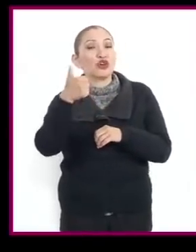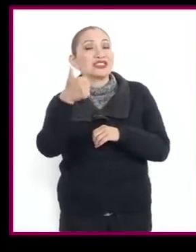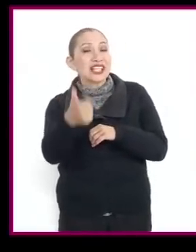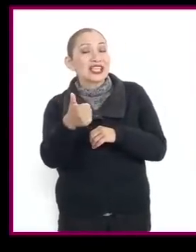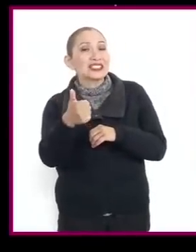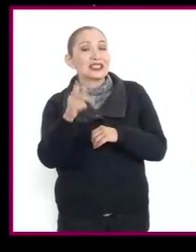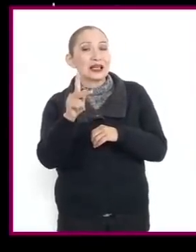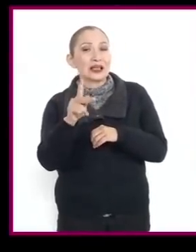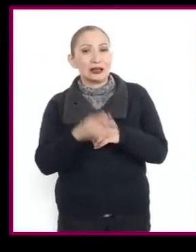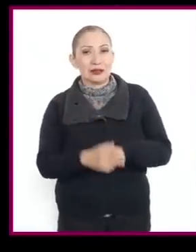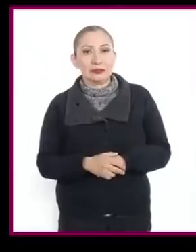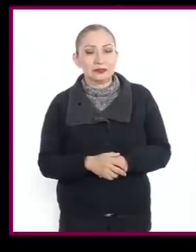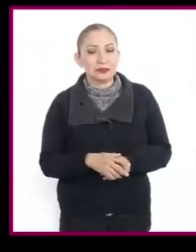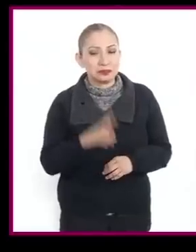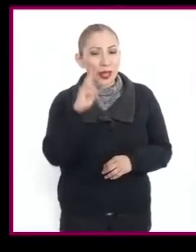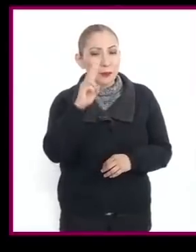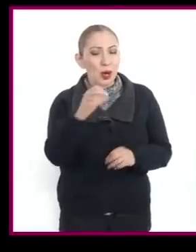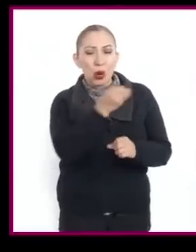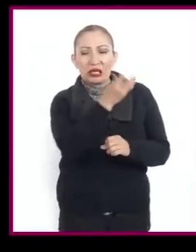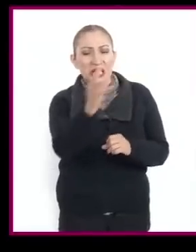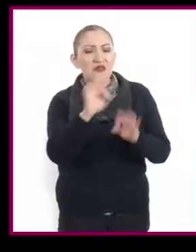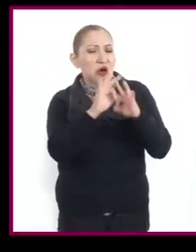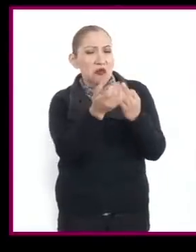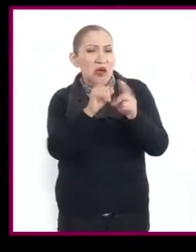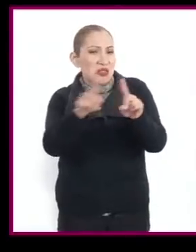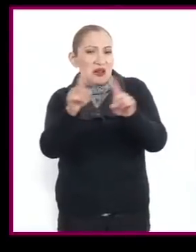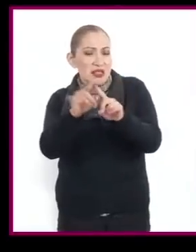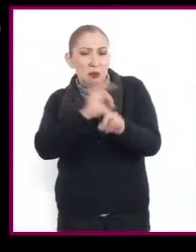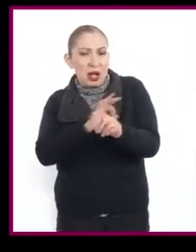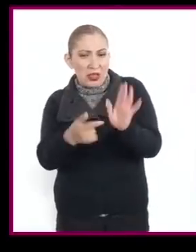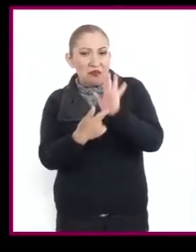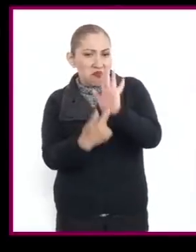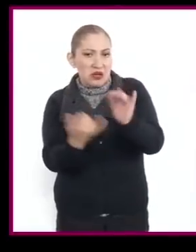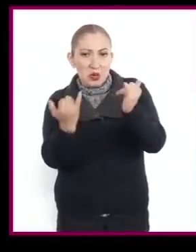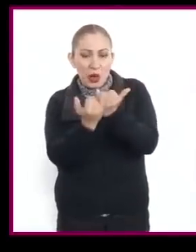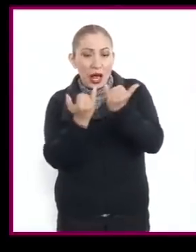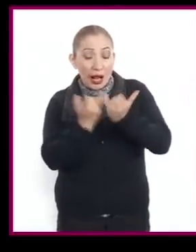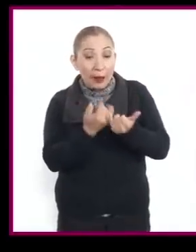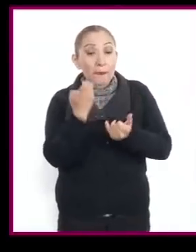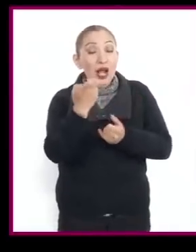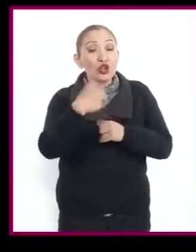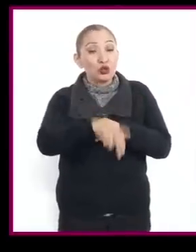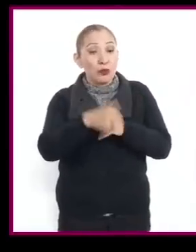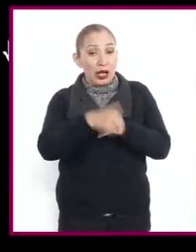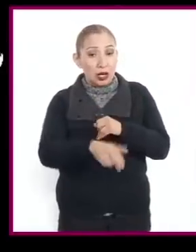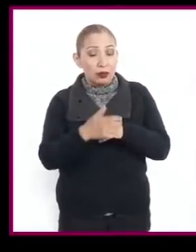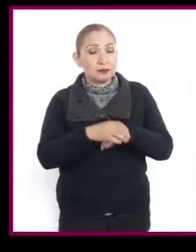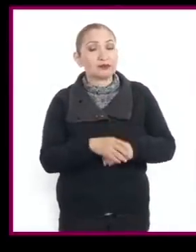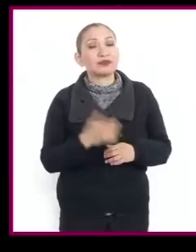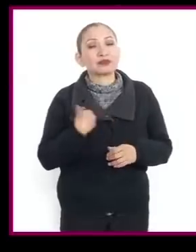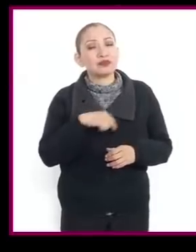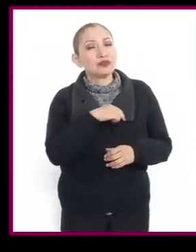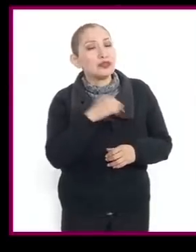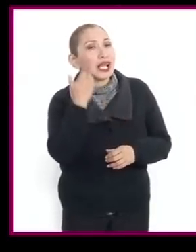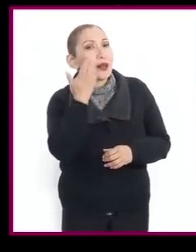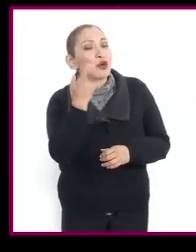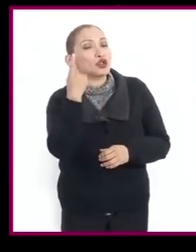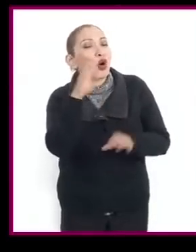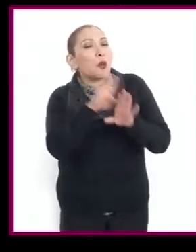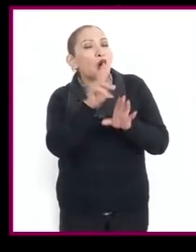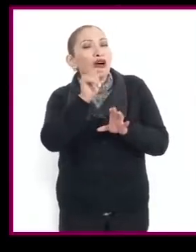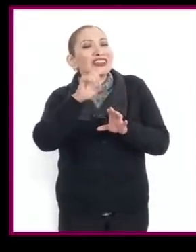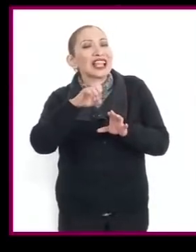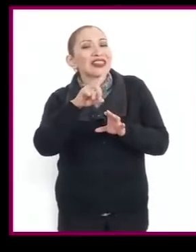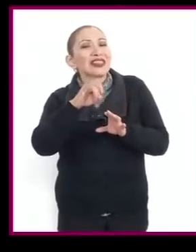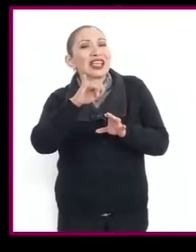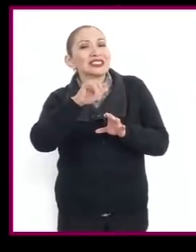3.6 periódico. Podemos escribirla de cualquiera de estas maneras, pero este es un número que es representativo. Estamos tratando de obtener una